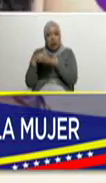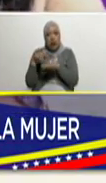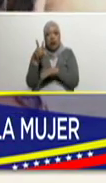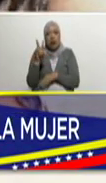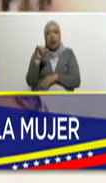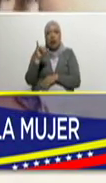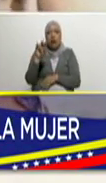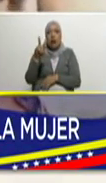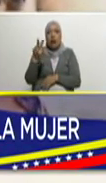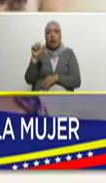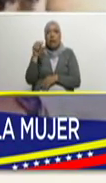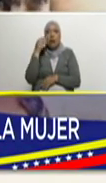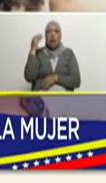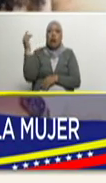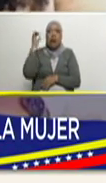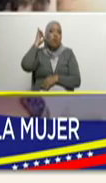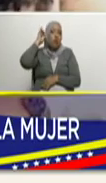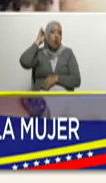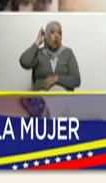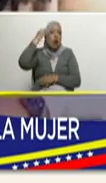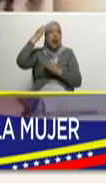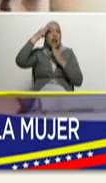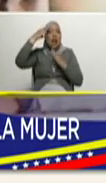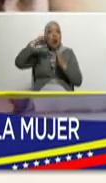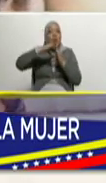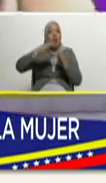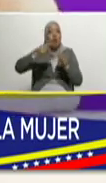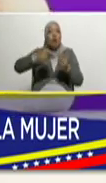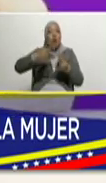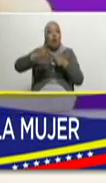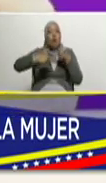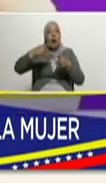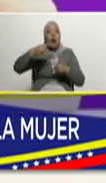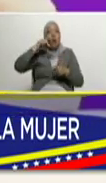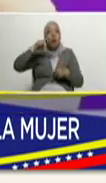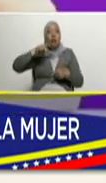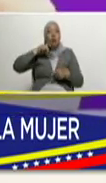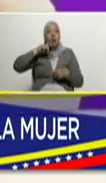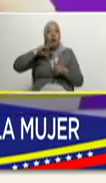Sí, presidente, fíjese. Primero saludar a todas nuestras promotoras de parto.